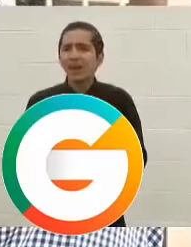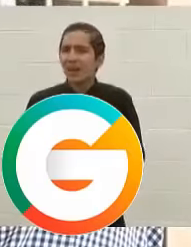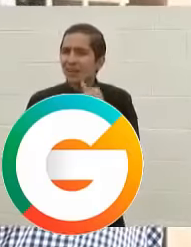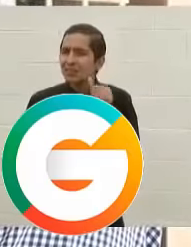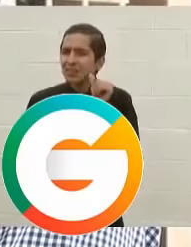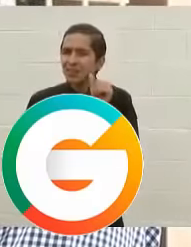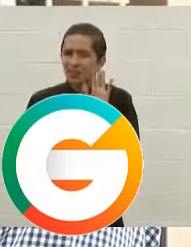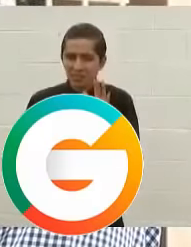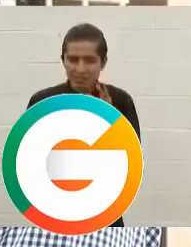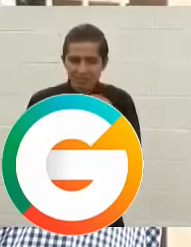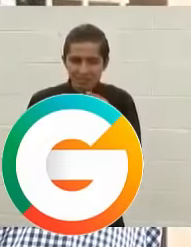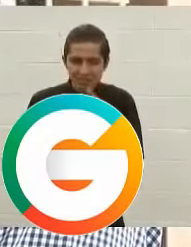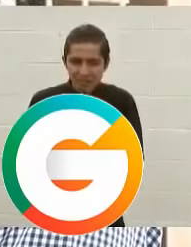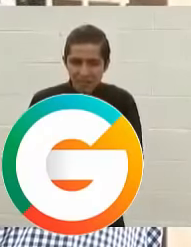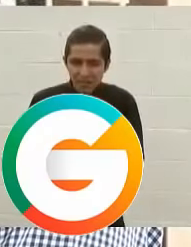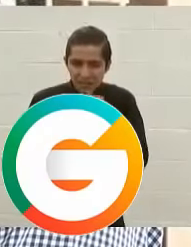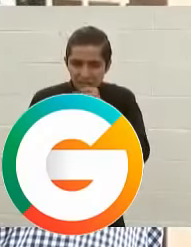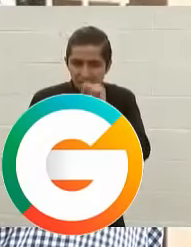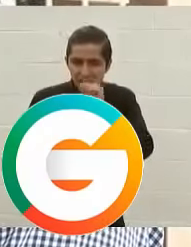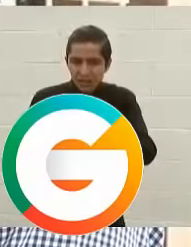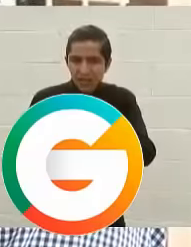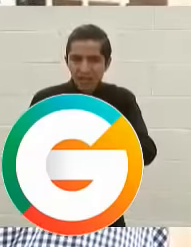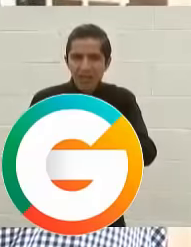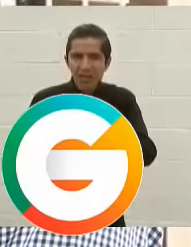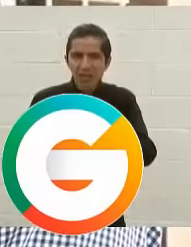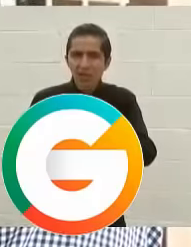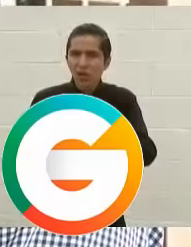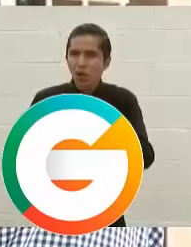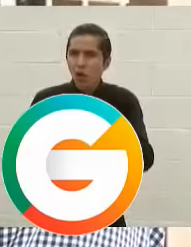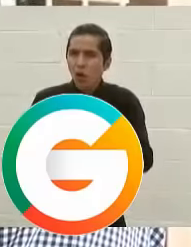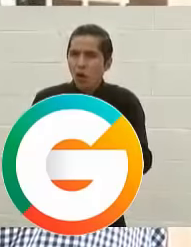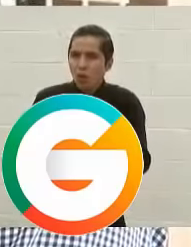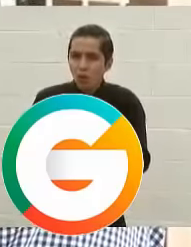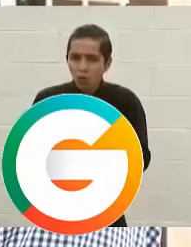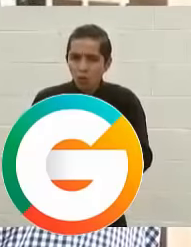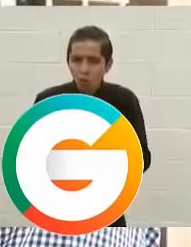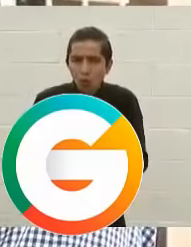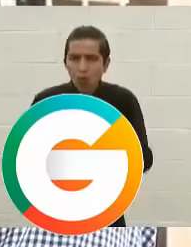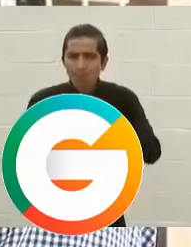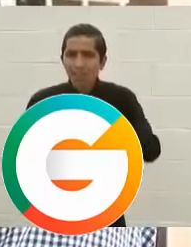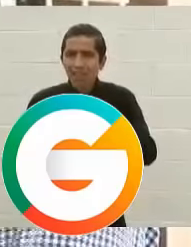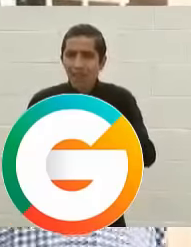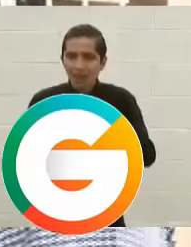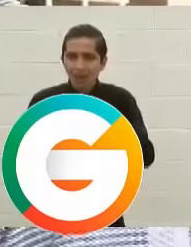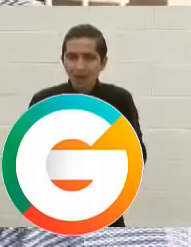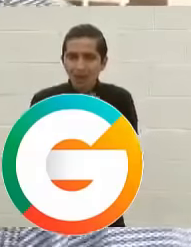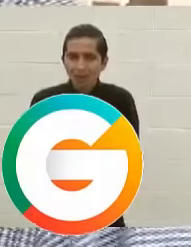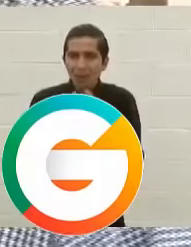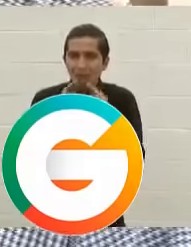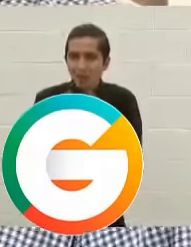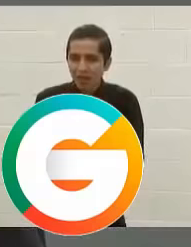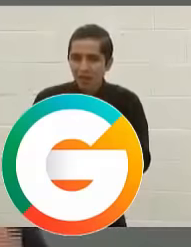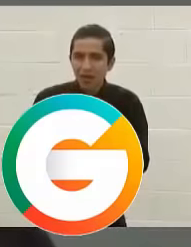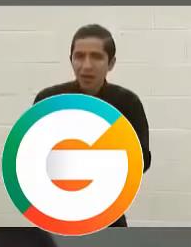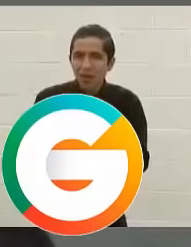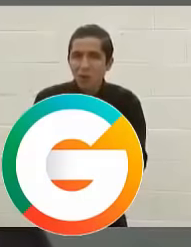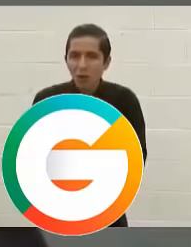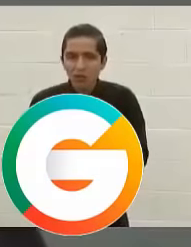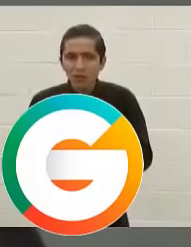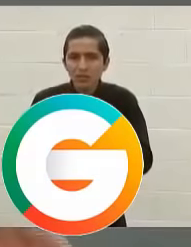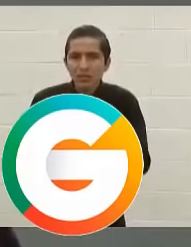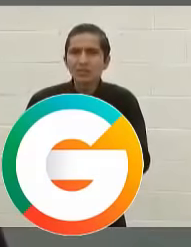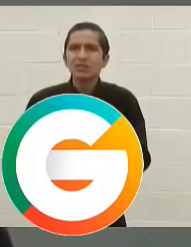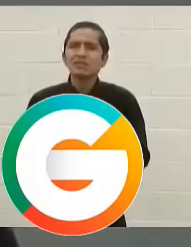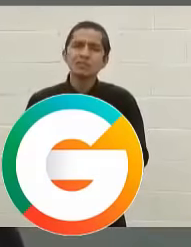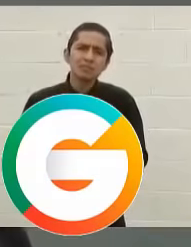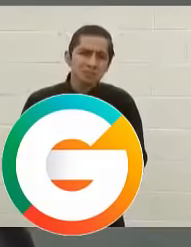en Texcoco con el secretario de la Defensa Nacional de cómo operan estos grupos criminales en la Ciudad de México? Por favor. Bueno,